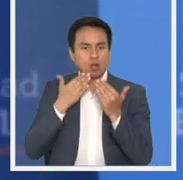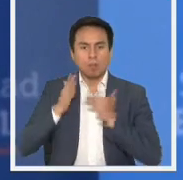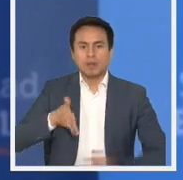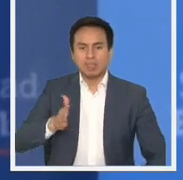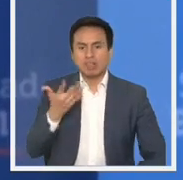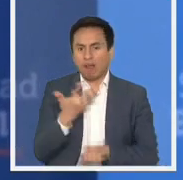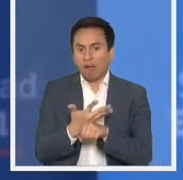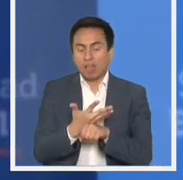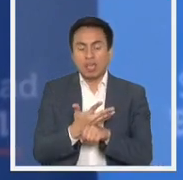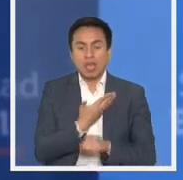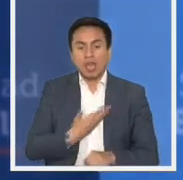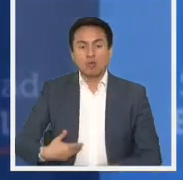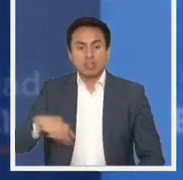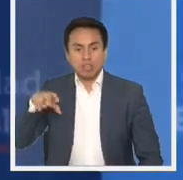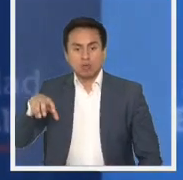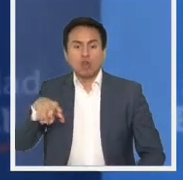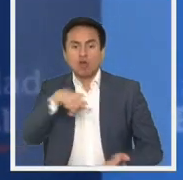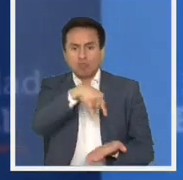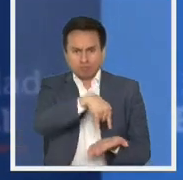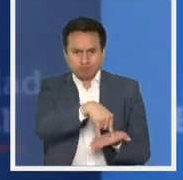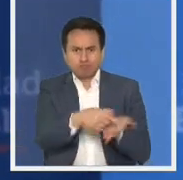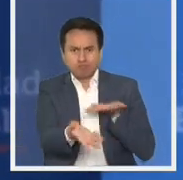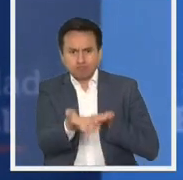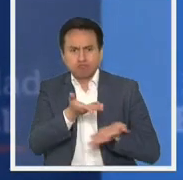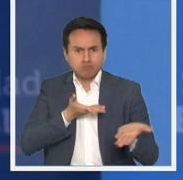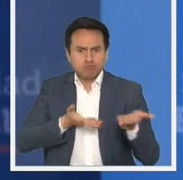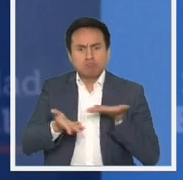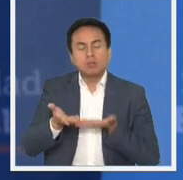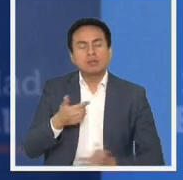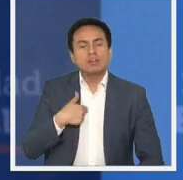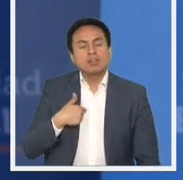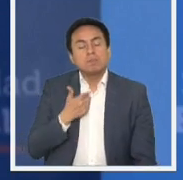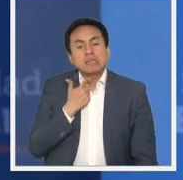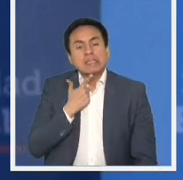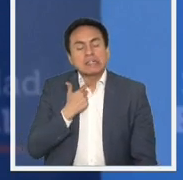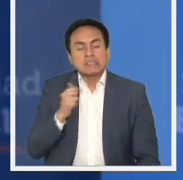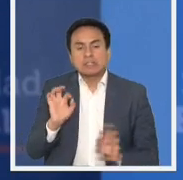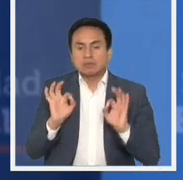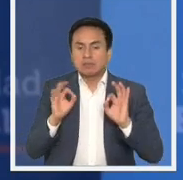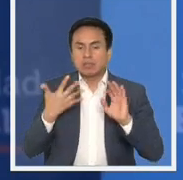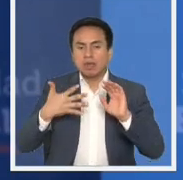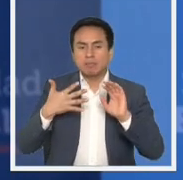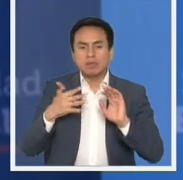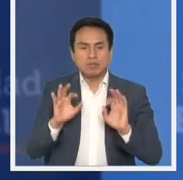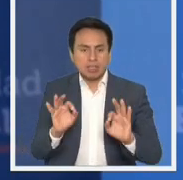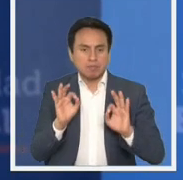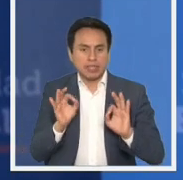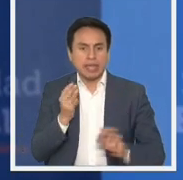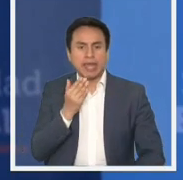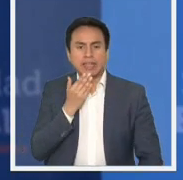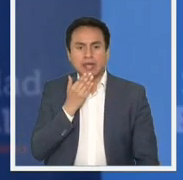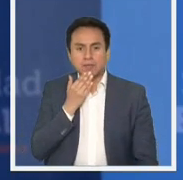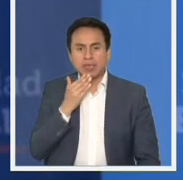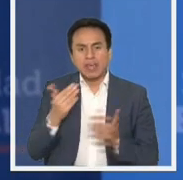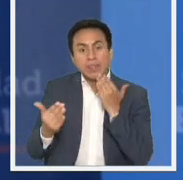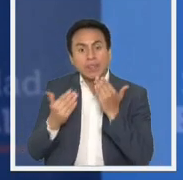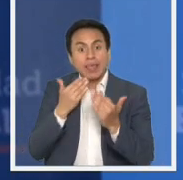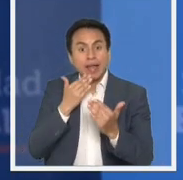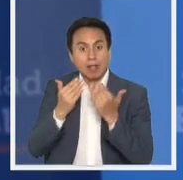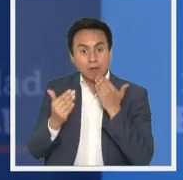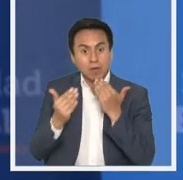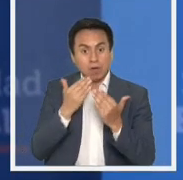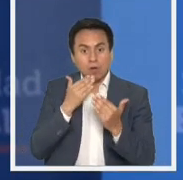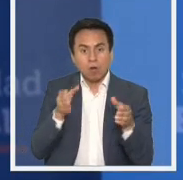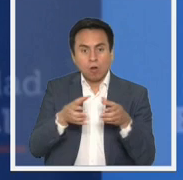permanente que ha existido entre El Ejecutivo y los parlamentarios y me interesa poner de relieve muy especialmente también el diálogo con